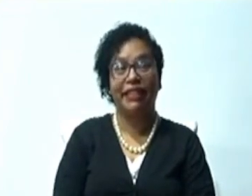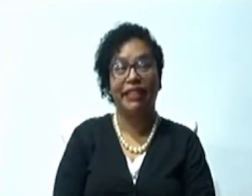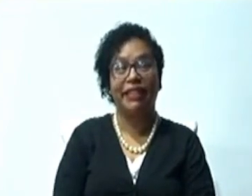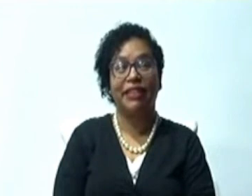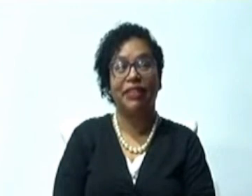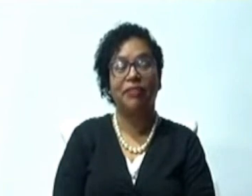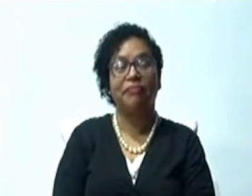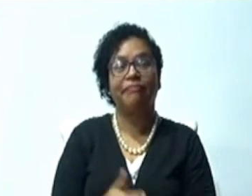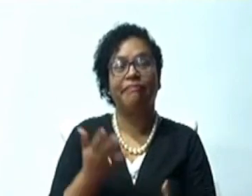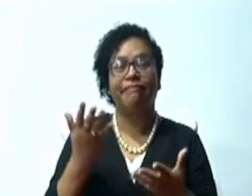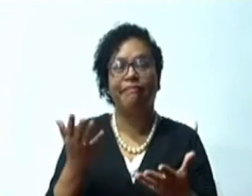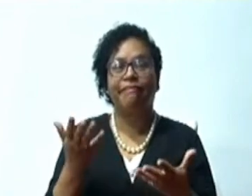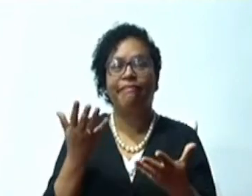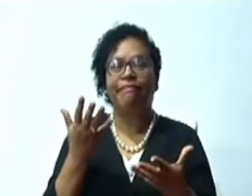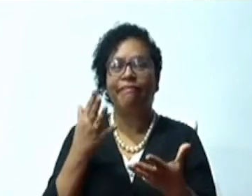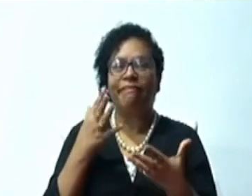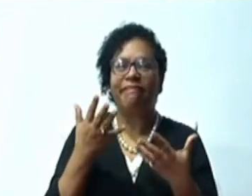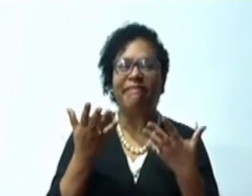¿cómo puedo decir?